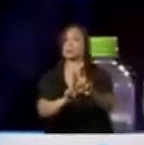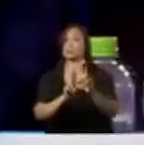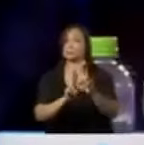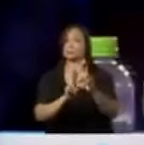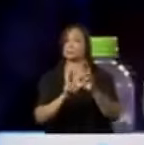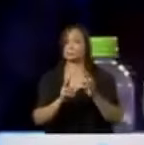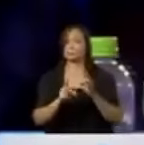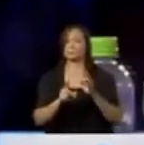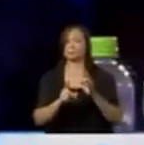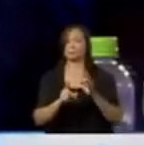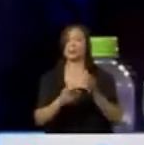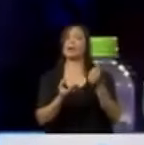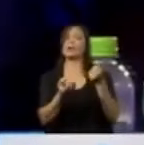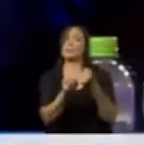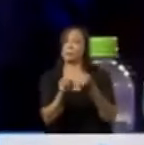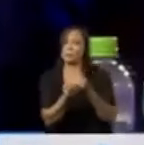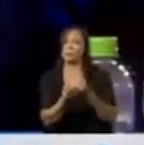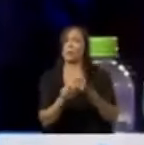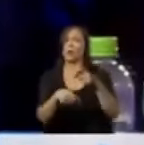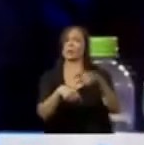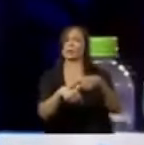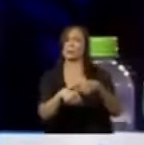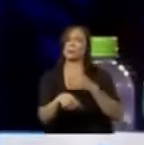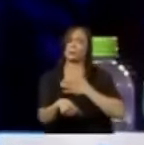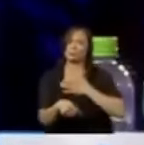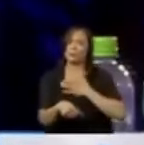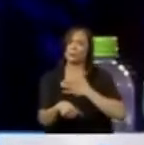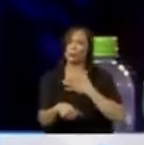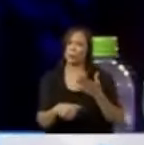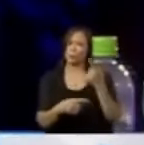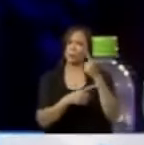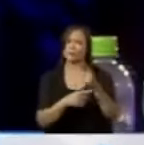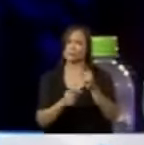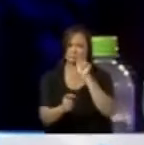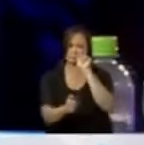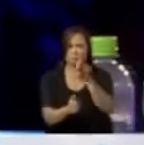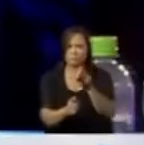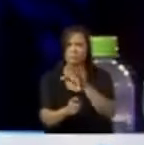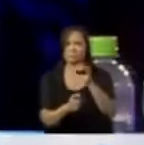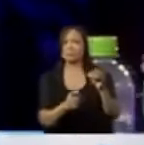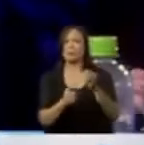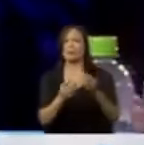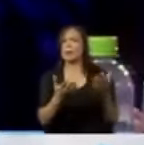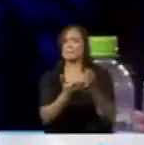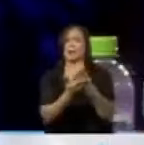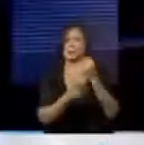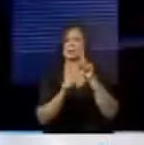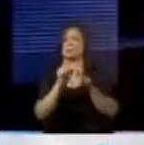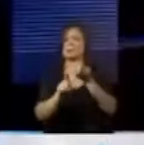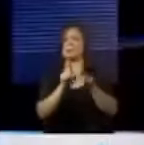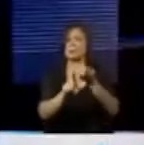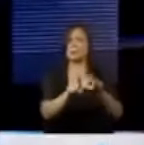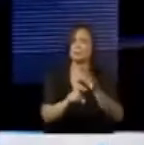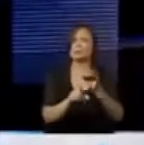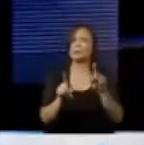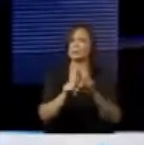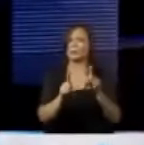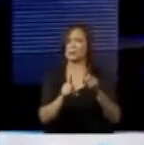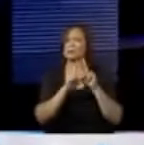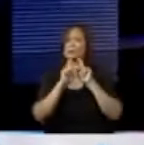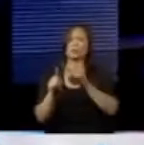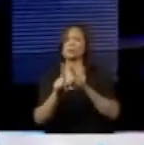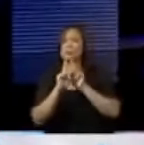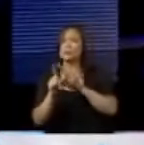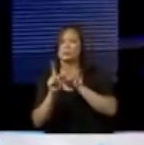respeto, que nos colaboren con el tiempo para tratar de ser estrictos y alcanzar la mayor cantidad de preguntas y, por supuesto, de